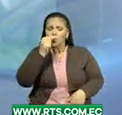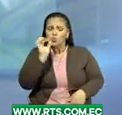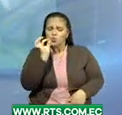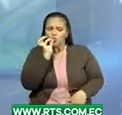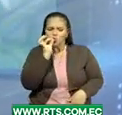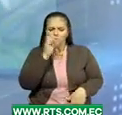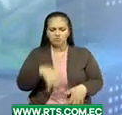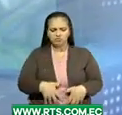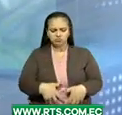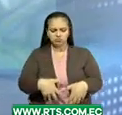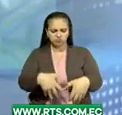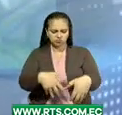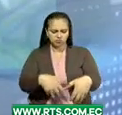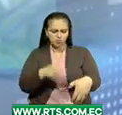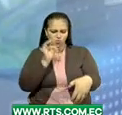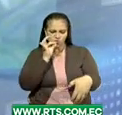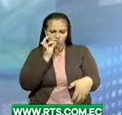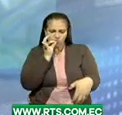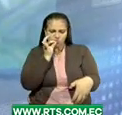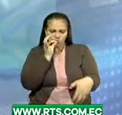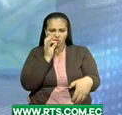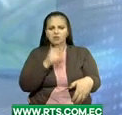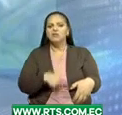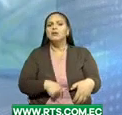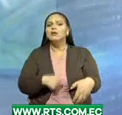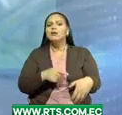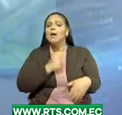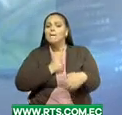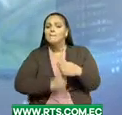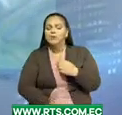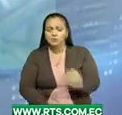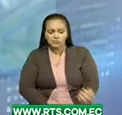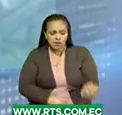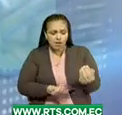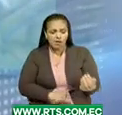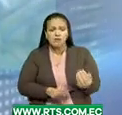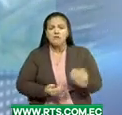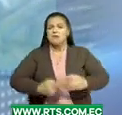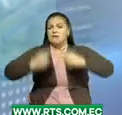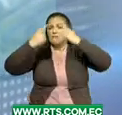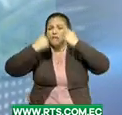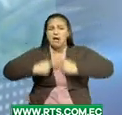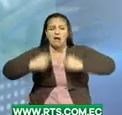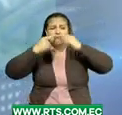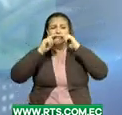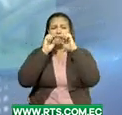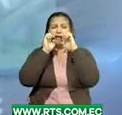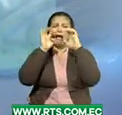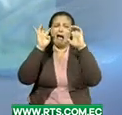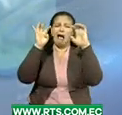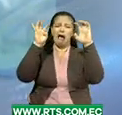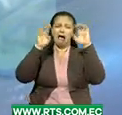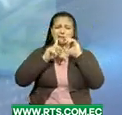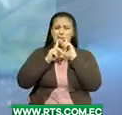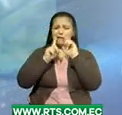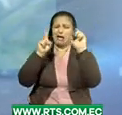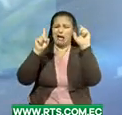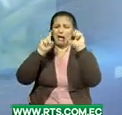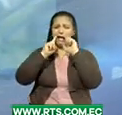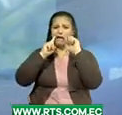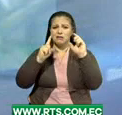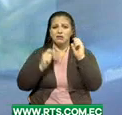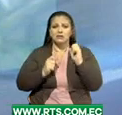bebés pueden incluir llanto agudo y continuo, temblor moderado o grave y espontáneo, tensión muscular,